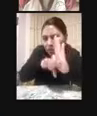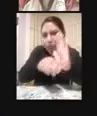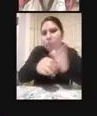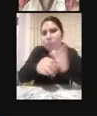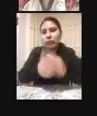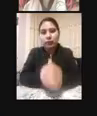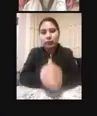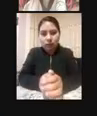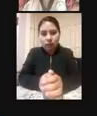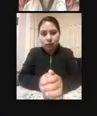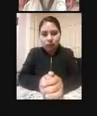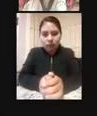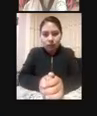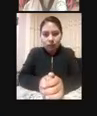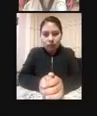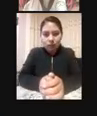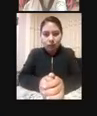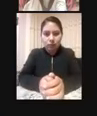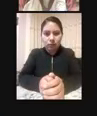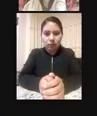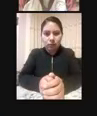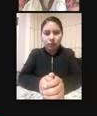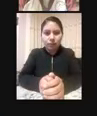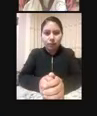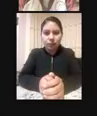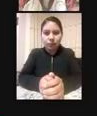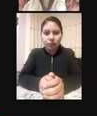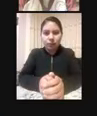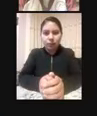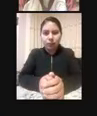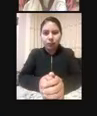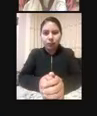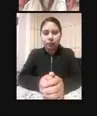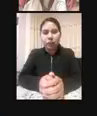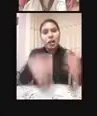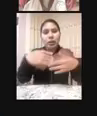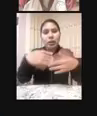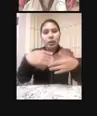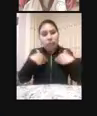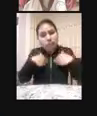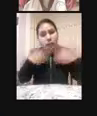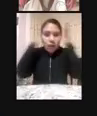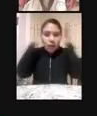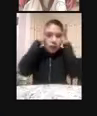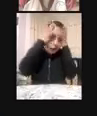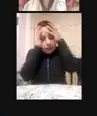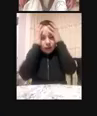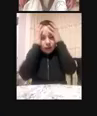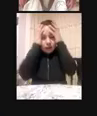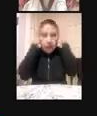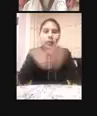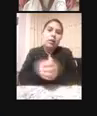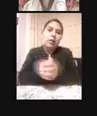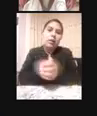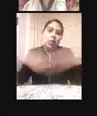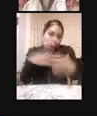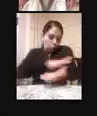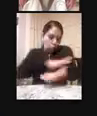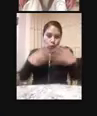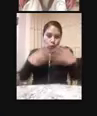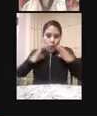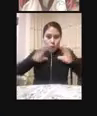motricidad gruesa son el control de la cabeza, el rolar sobre su propio cuerpo, el